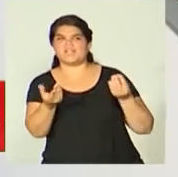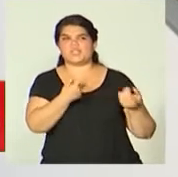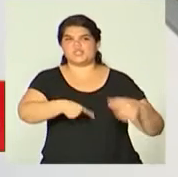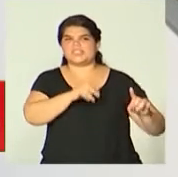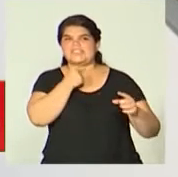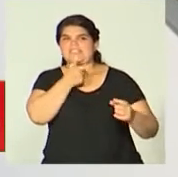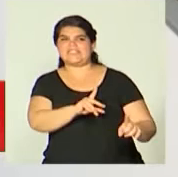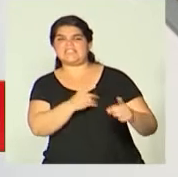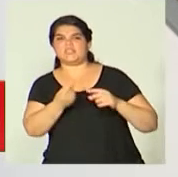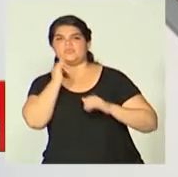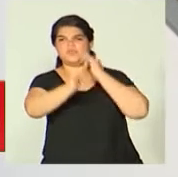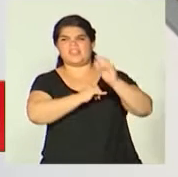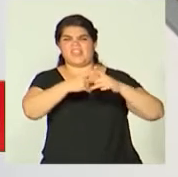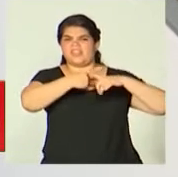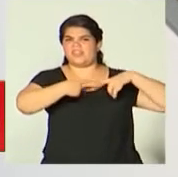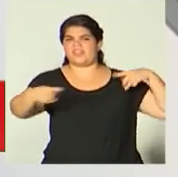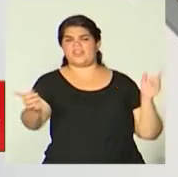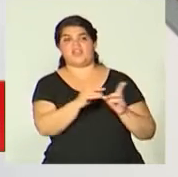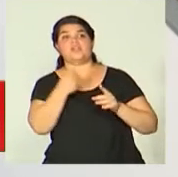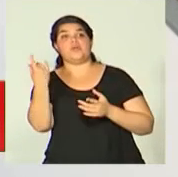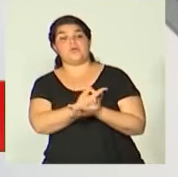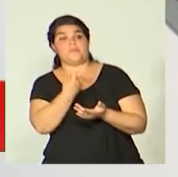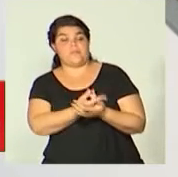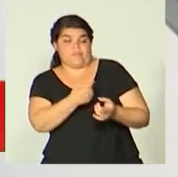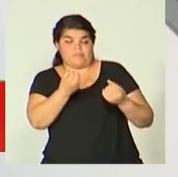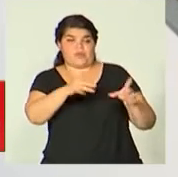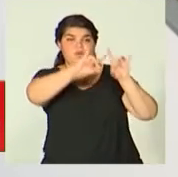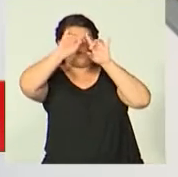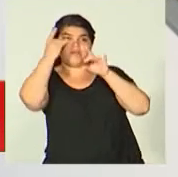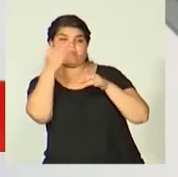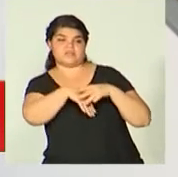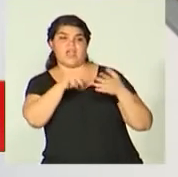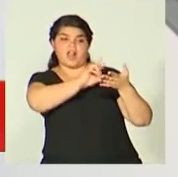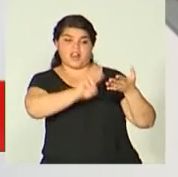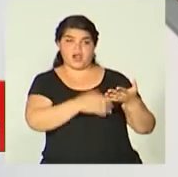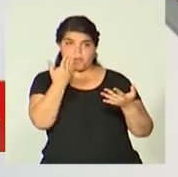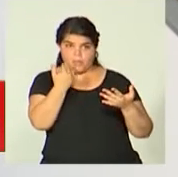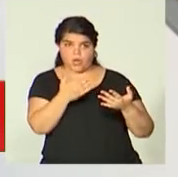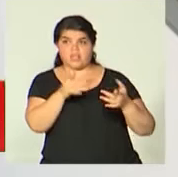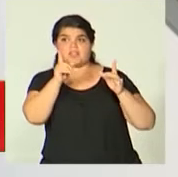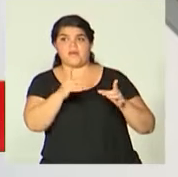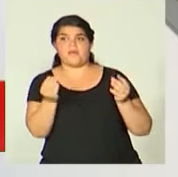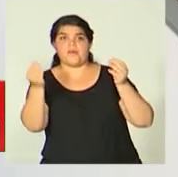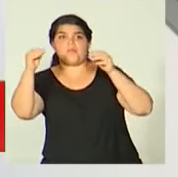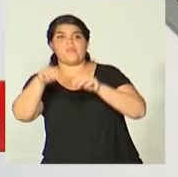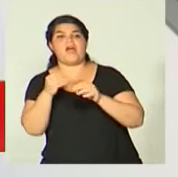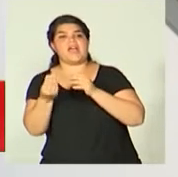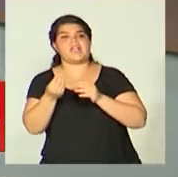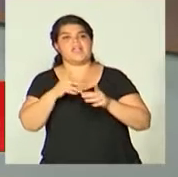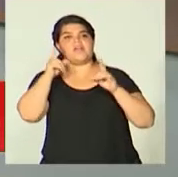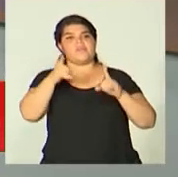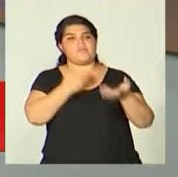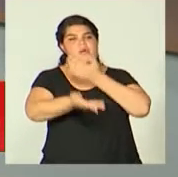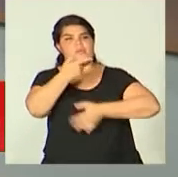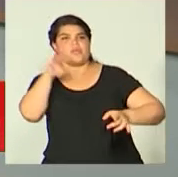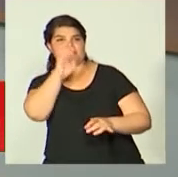es un poco largo de explicar pero está bien el informe lo recomiendo que lo lean en universidad punto com.ar sumando al tratamiento de los medios sobre la violencia